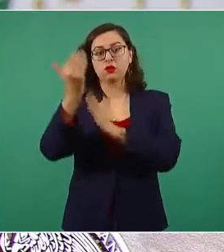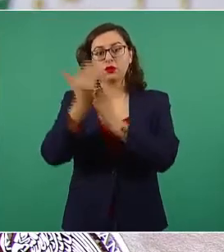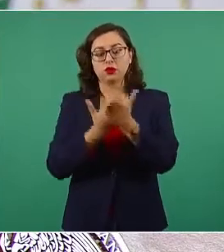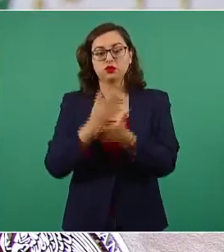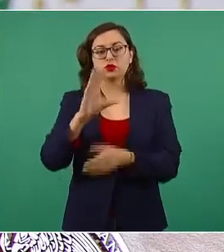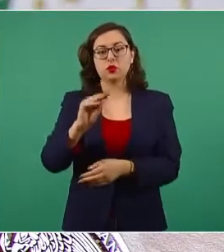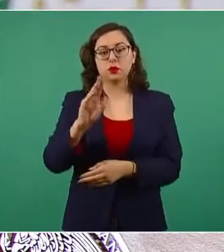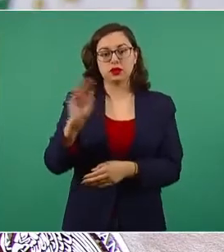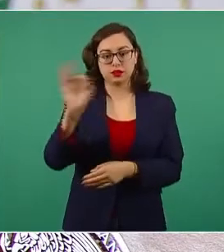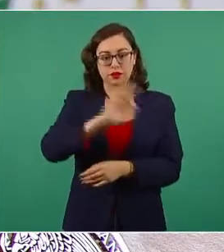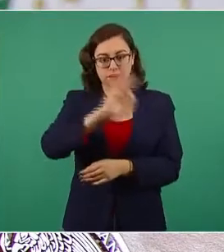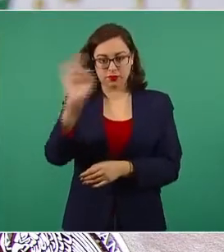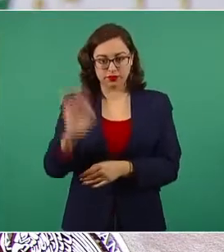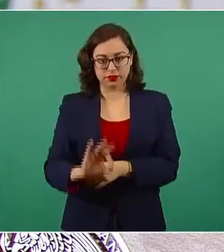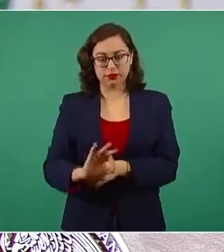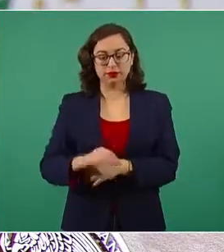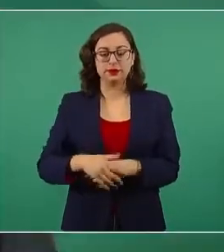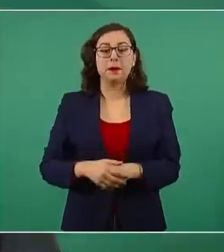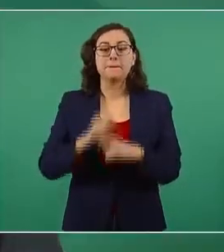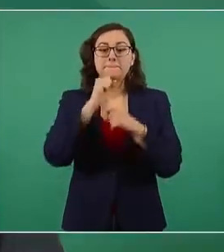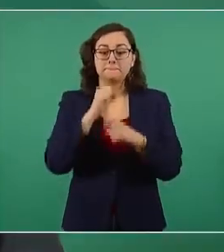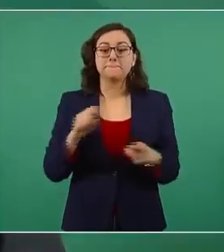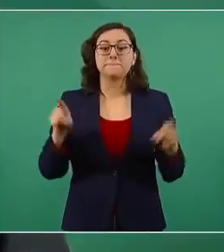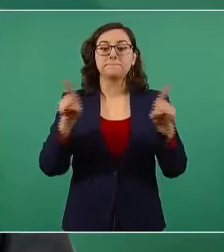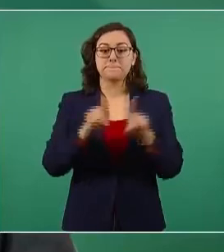reciente. Lo mismo vemos que menos del 1%,